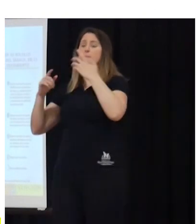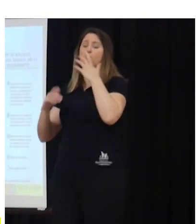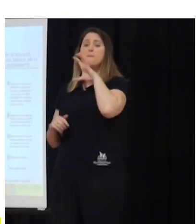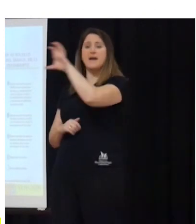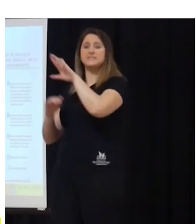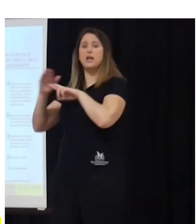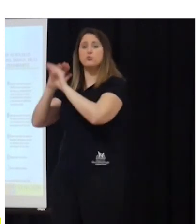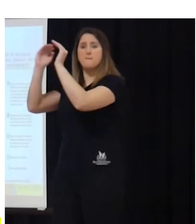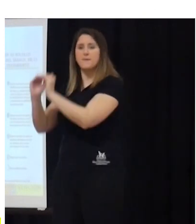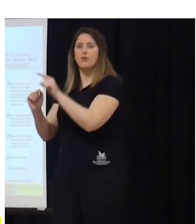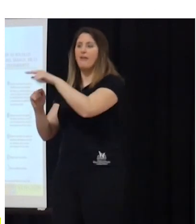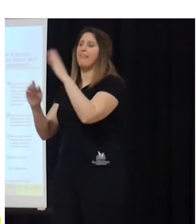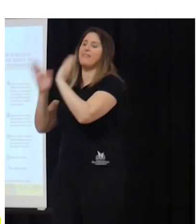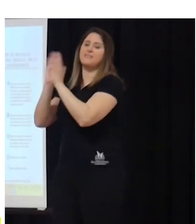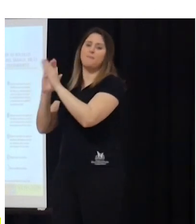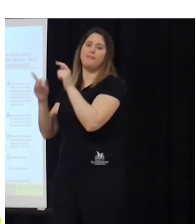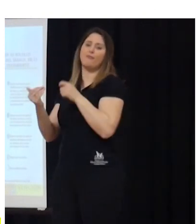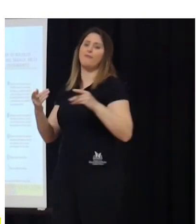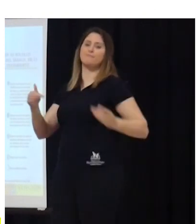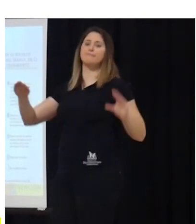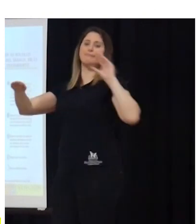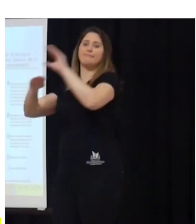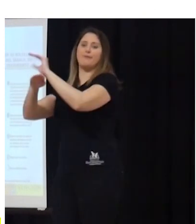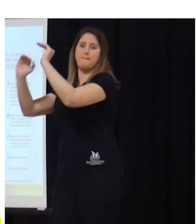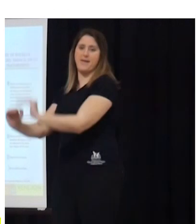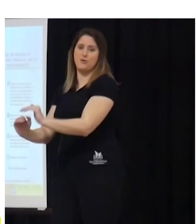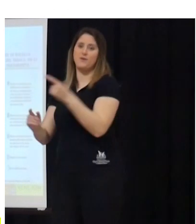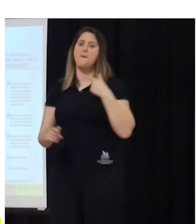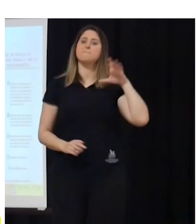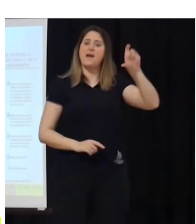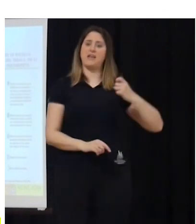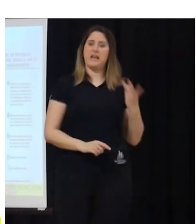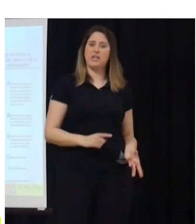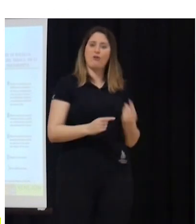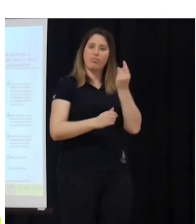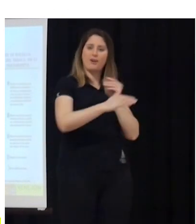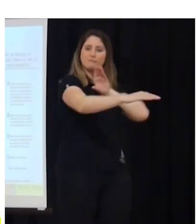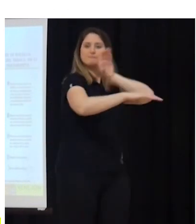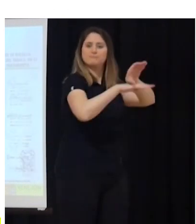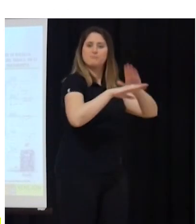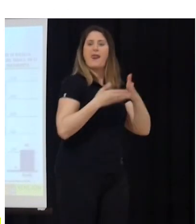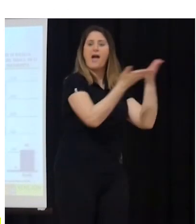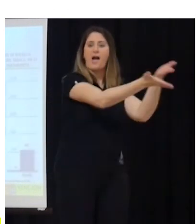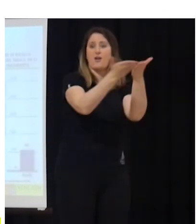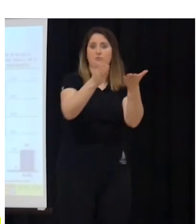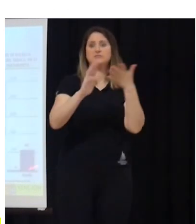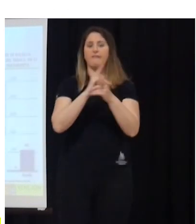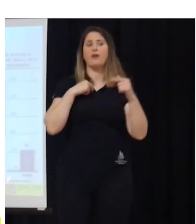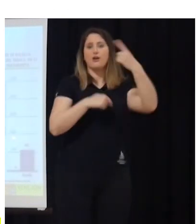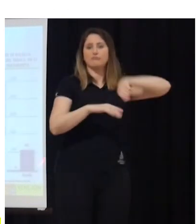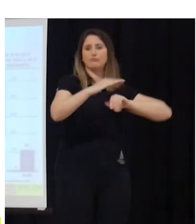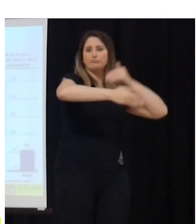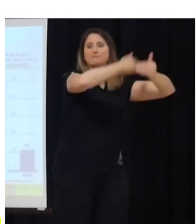menos tratamiento financiado, mientras que como siempre vamos por delante en ese sentido.